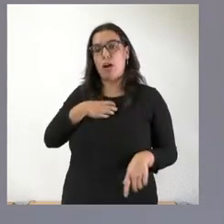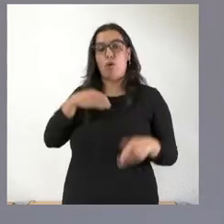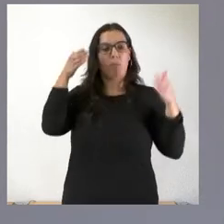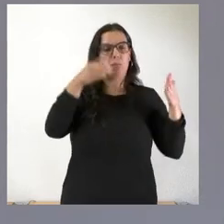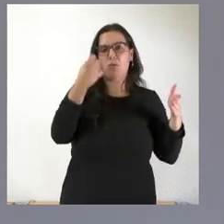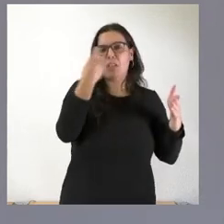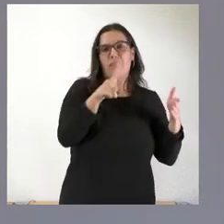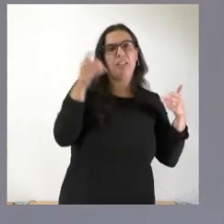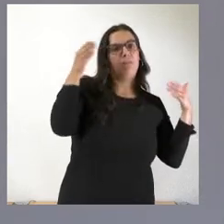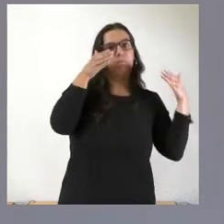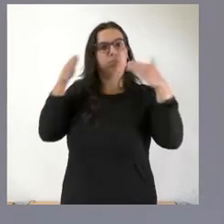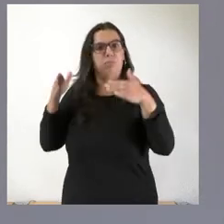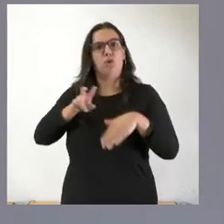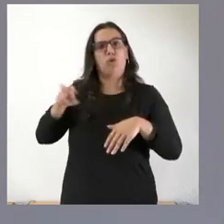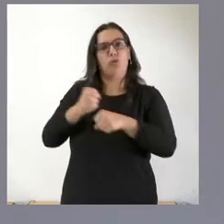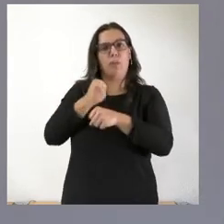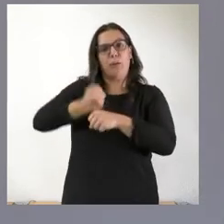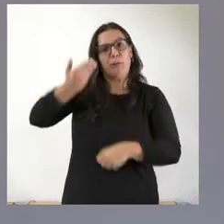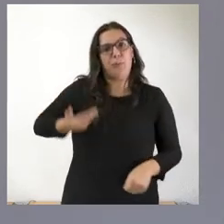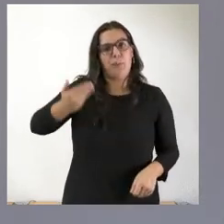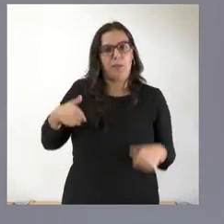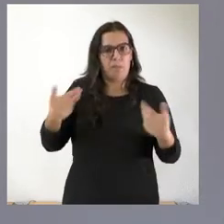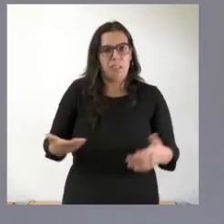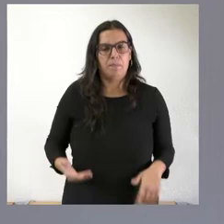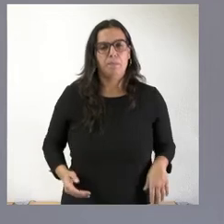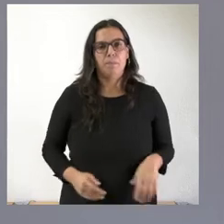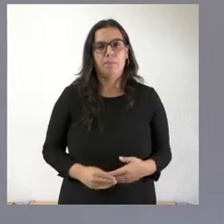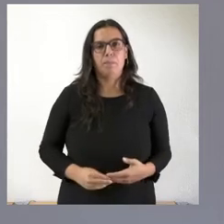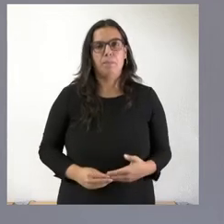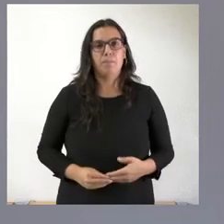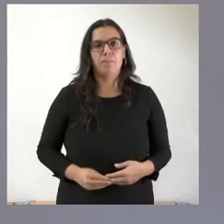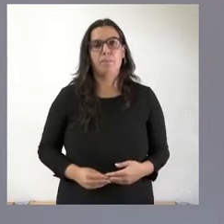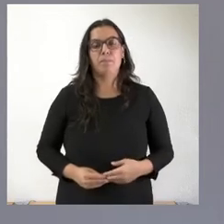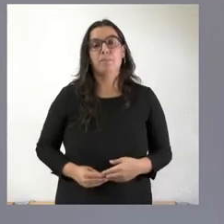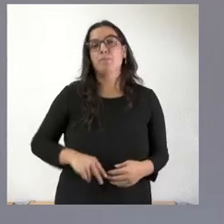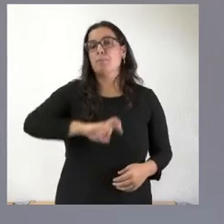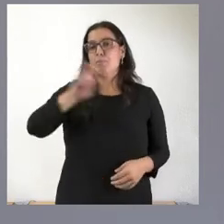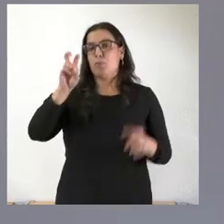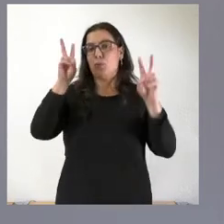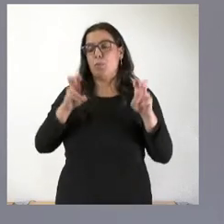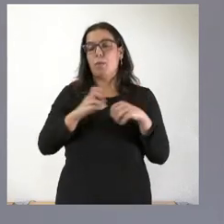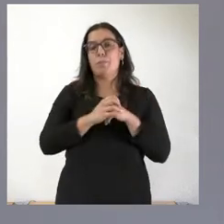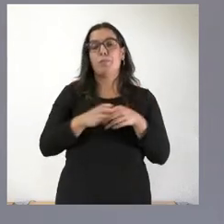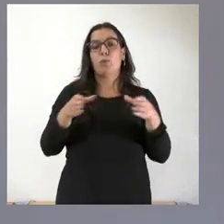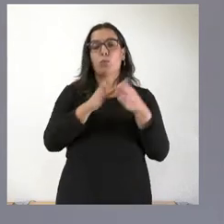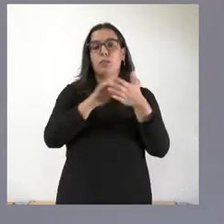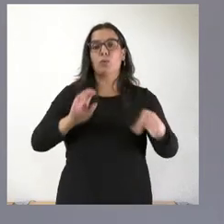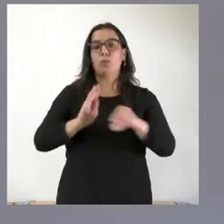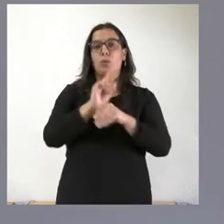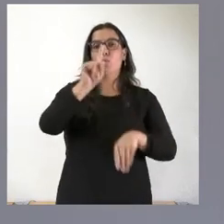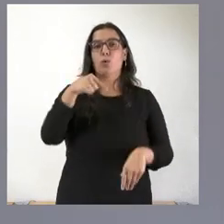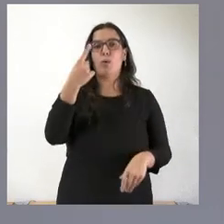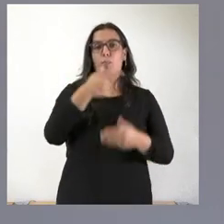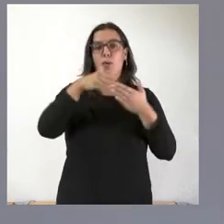a tareas de mayor valor añadido. En otro ámbito de cosas, la Junta subvenciona con 1,1